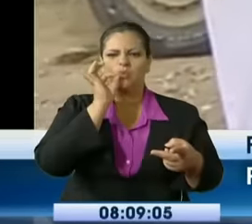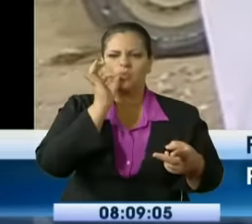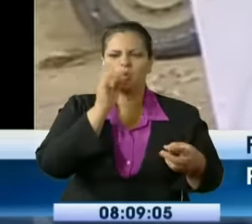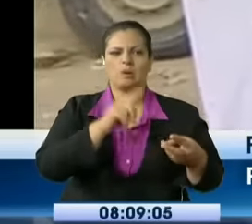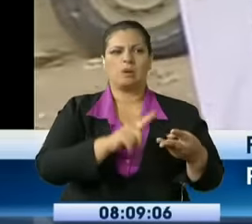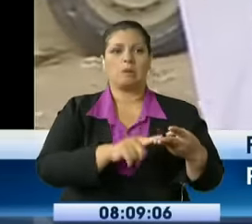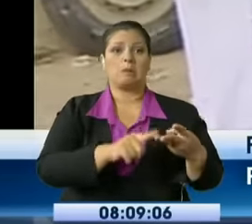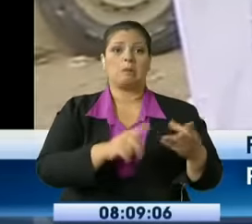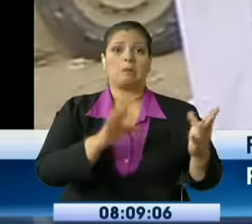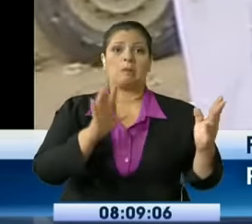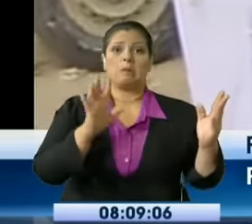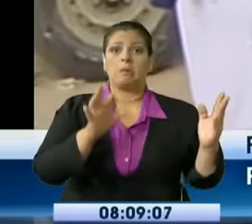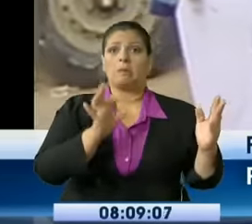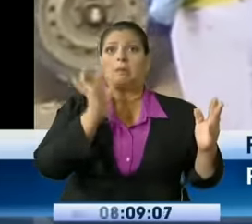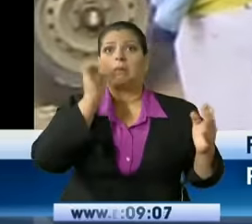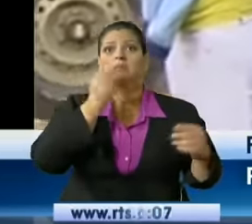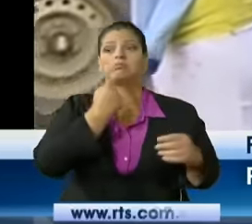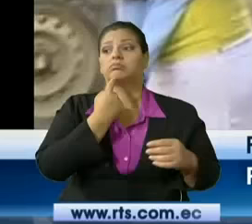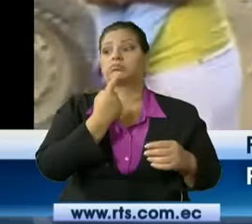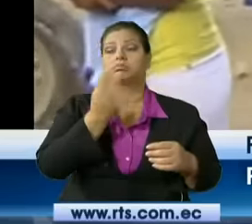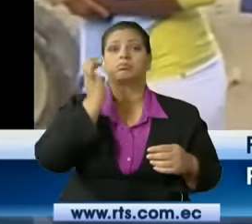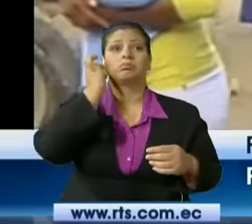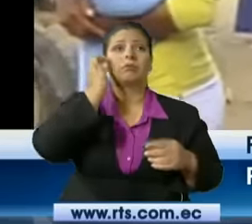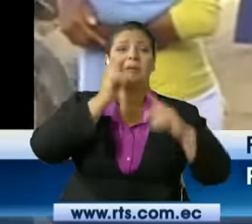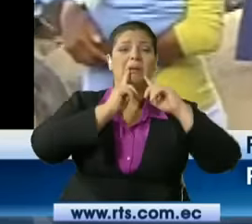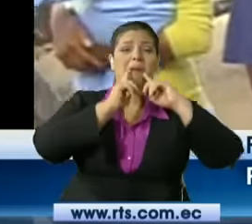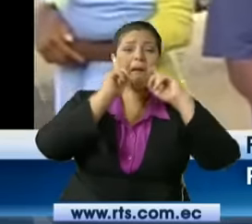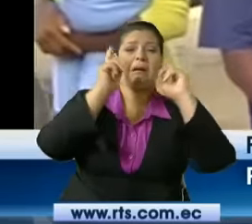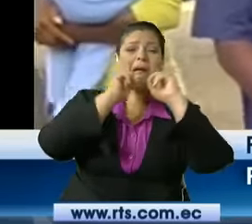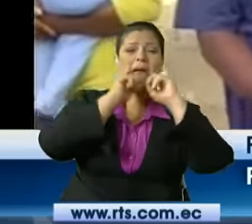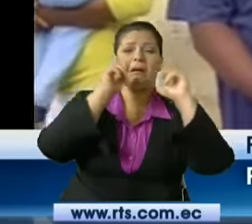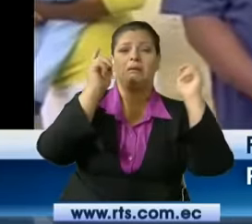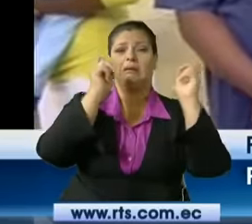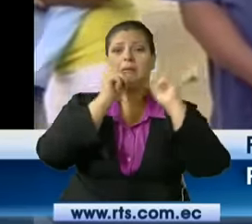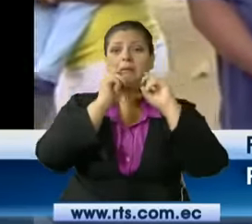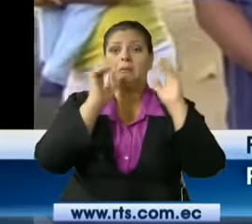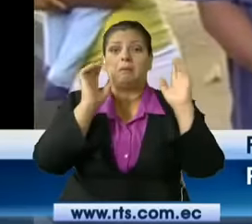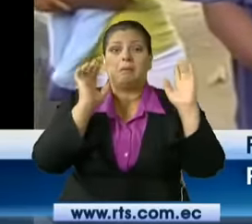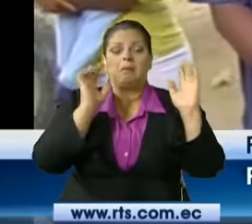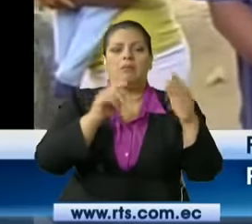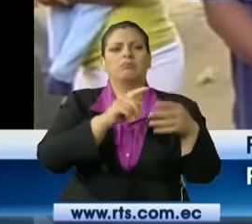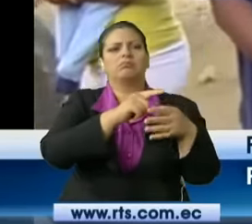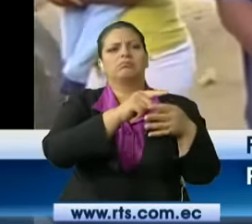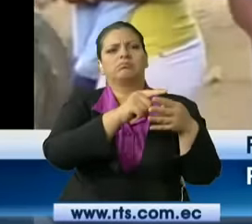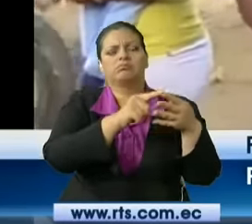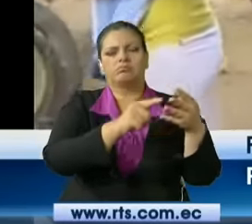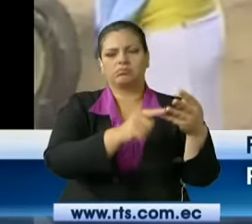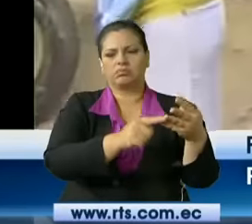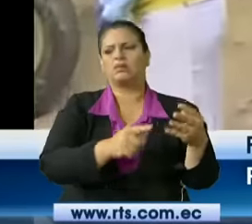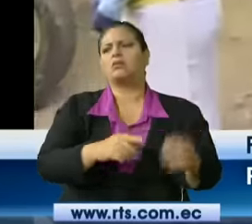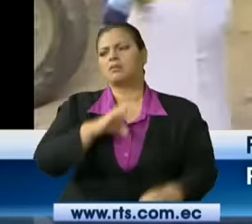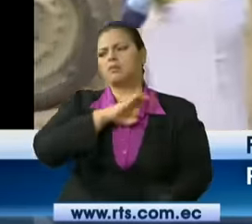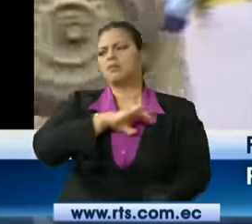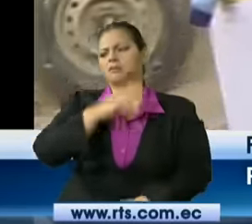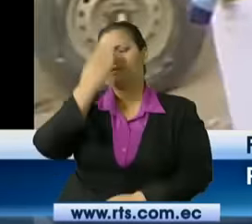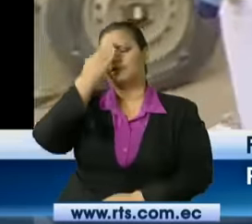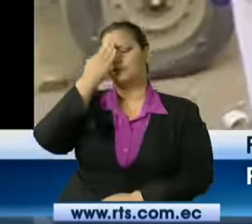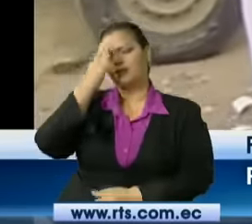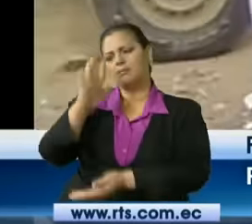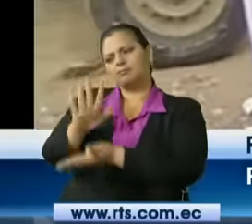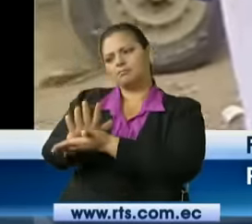están, aquí hay miembros de la Policía Nacional que por supuesto ellos van a ya conocer de esta situación. Acá hay más